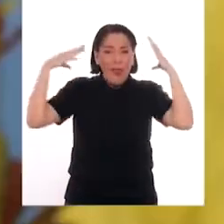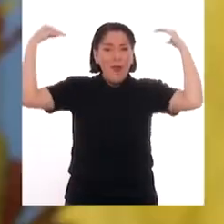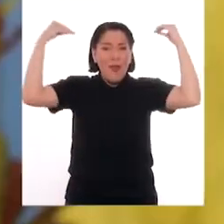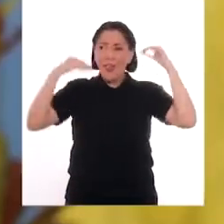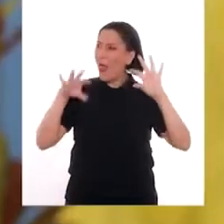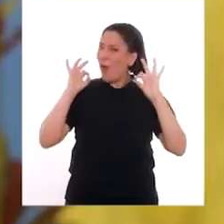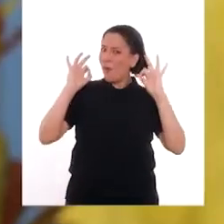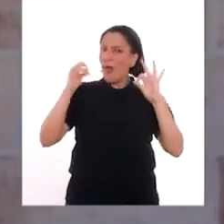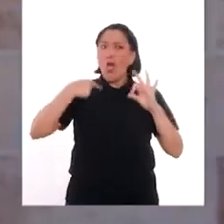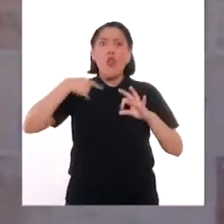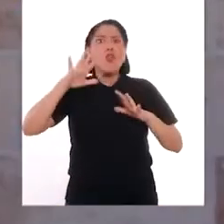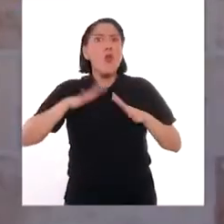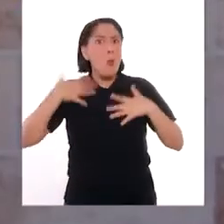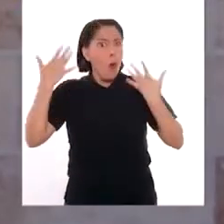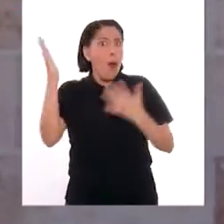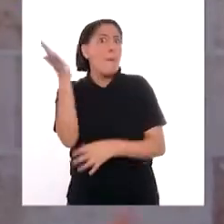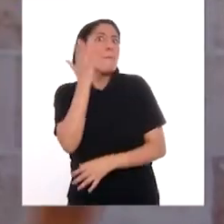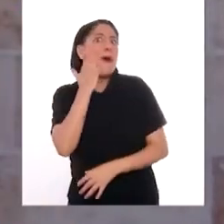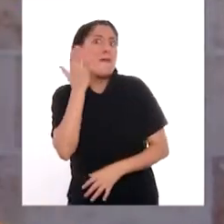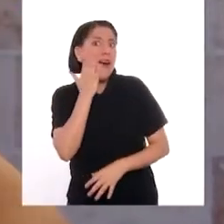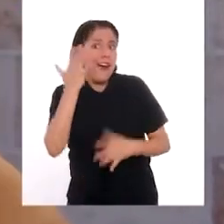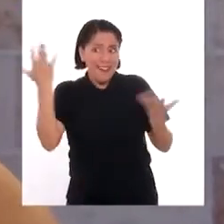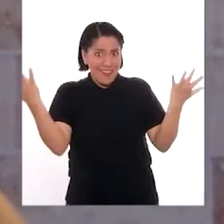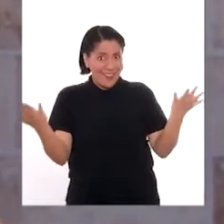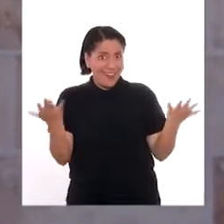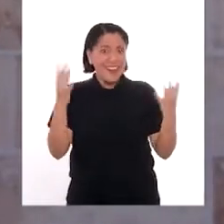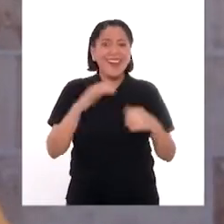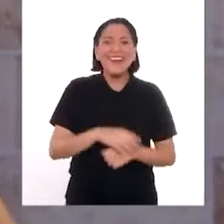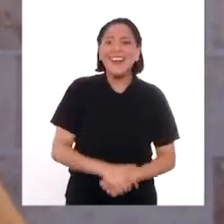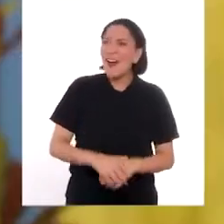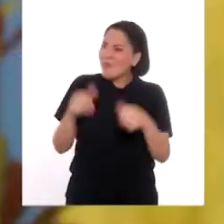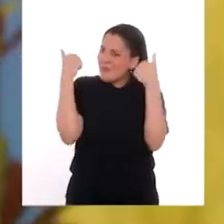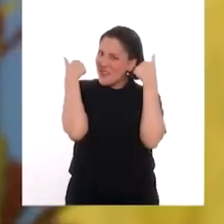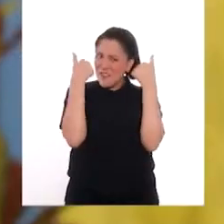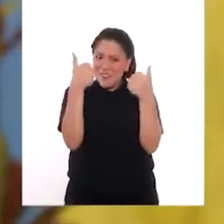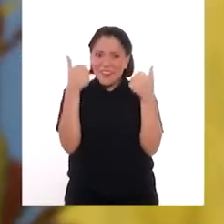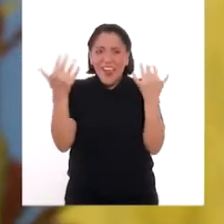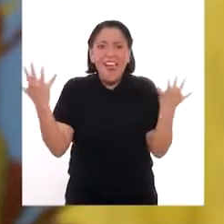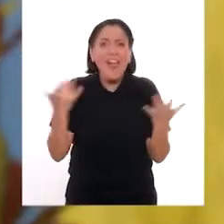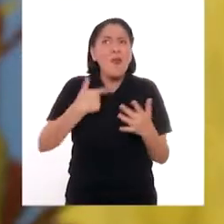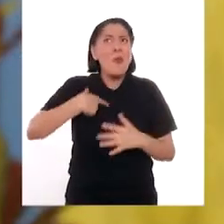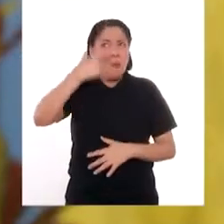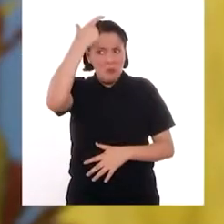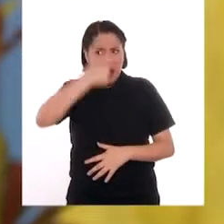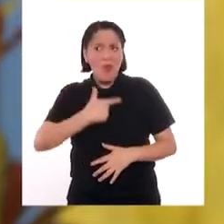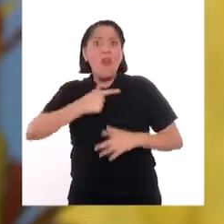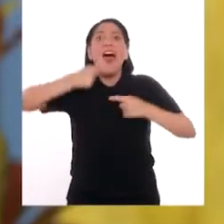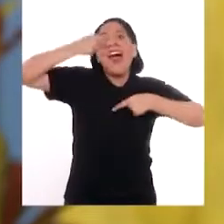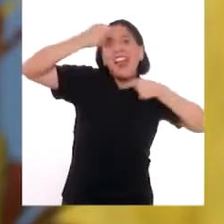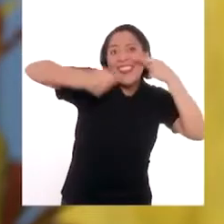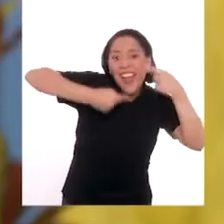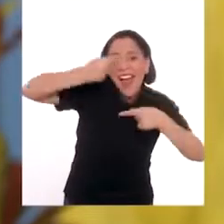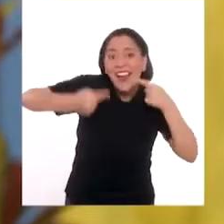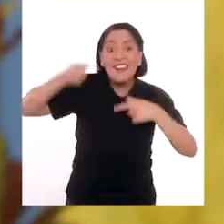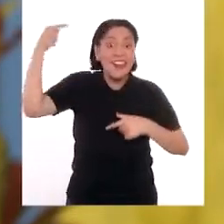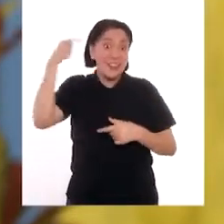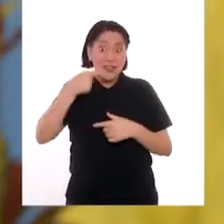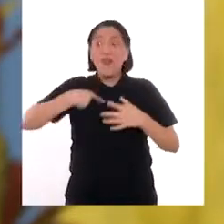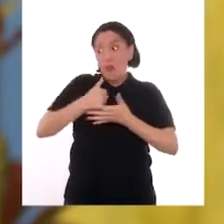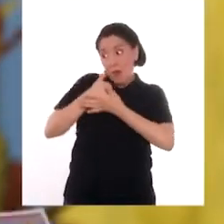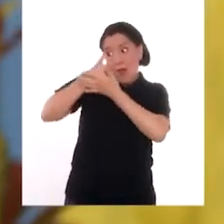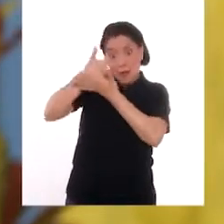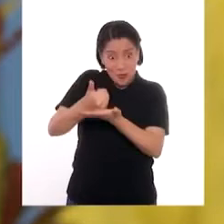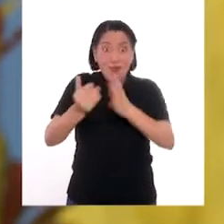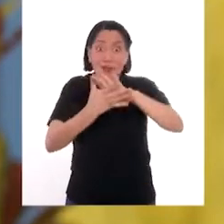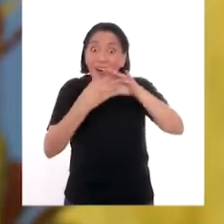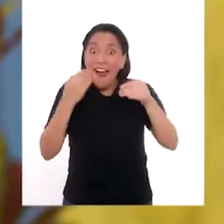muy bien, Nico. Yo puedo ser la madre de familia de la casa. Ay, muy bien, Karen. Yo puedo ser la narradora. Así